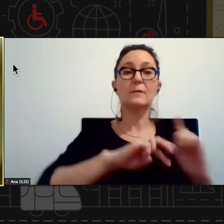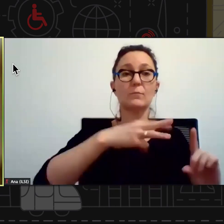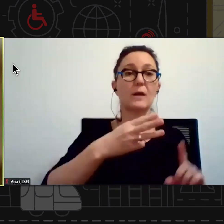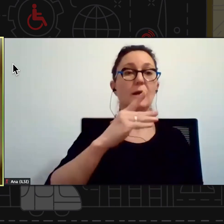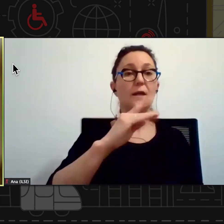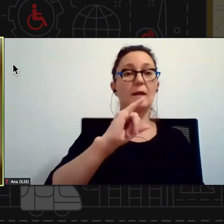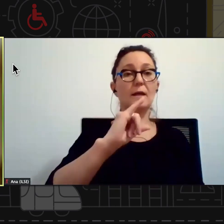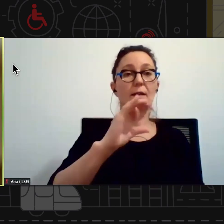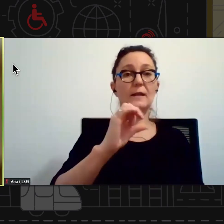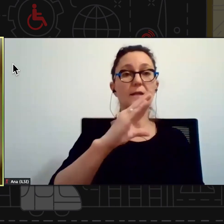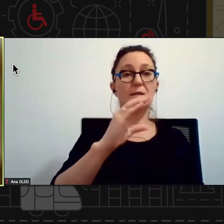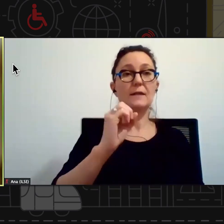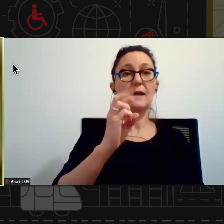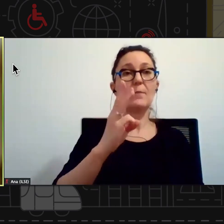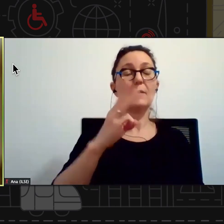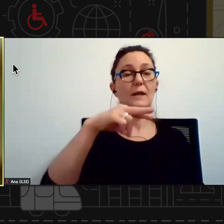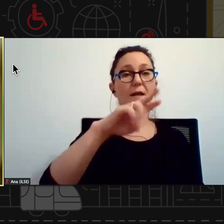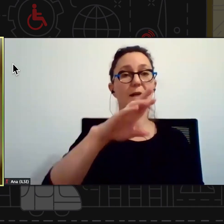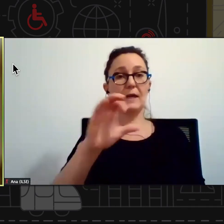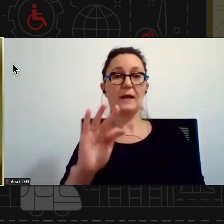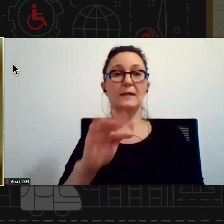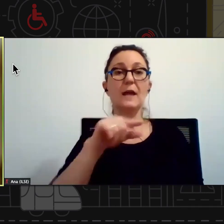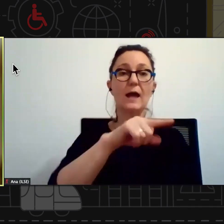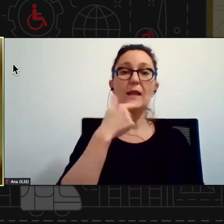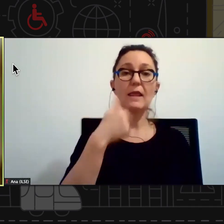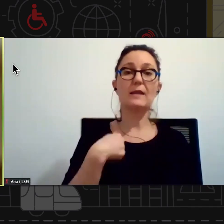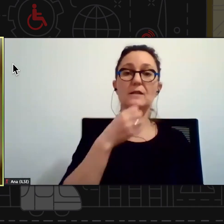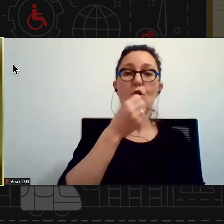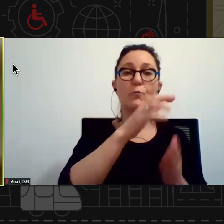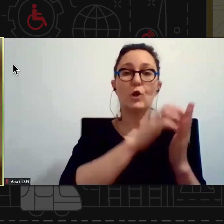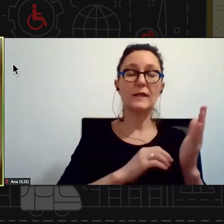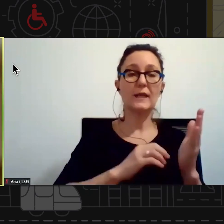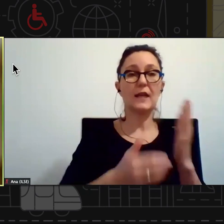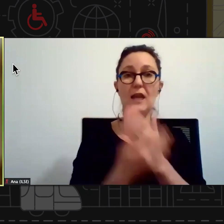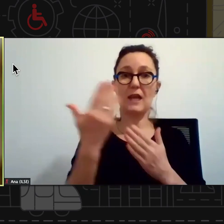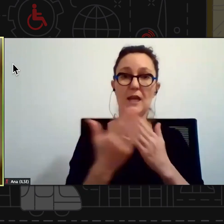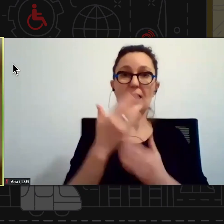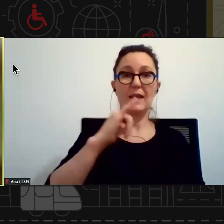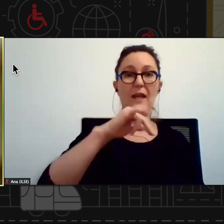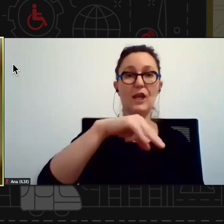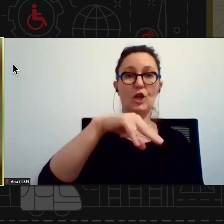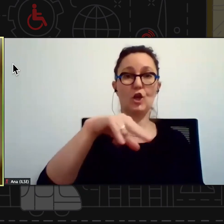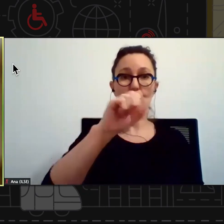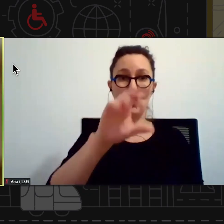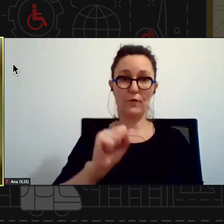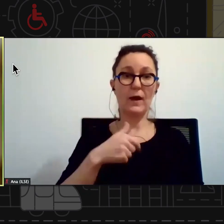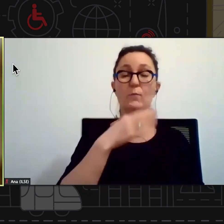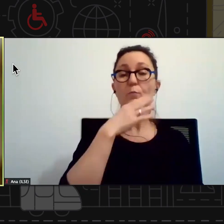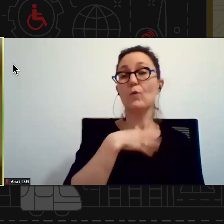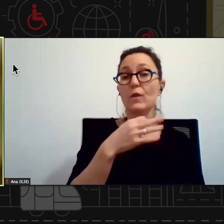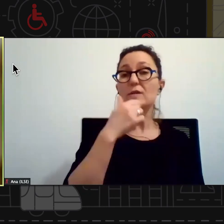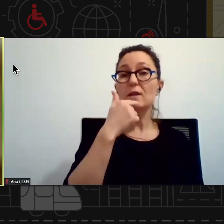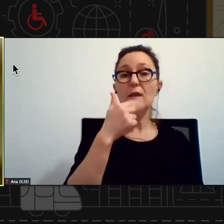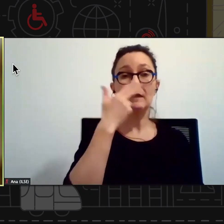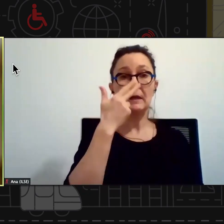Discapnet y en el buscador ponéis Boletín Innova y ahí os podéis registrar si os interesa. Y por otro lado también relacionado con lo que